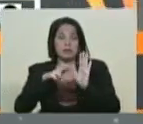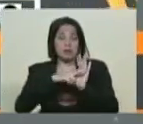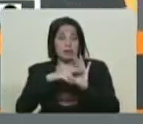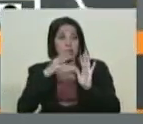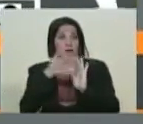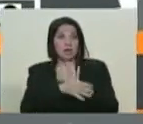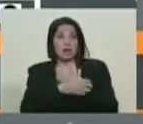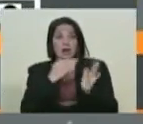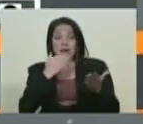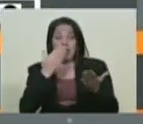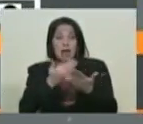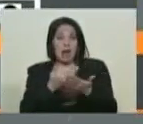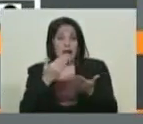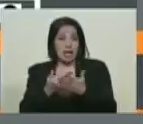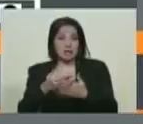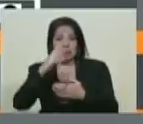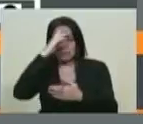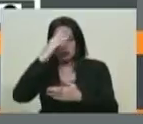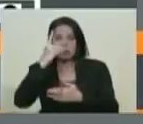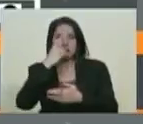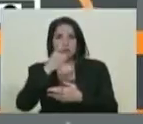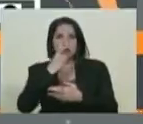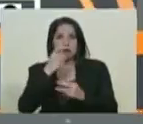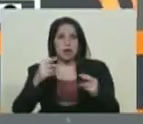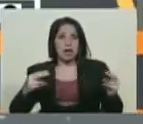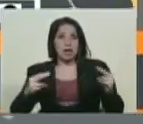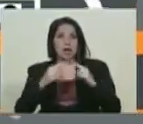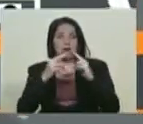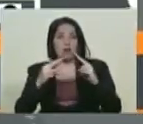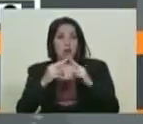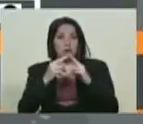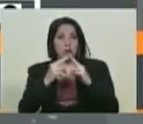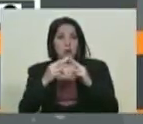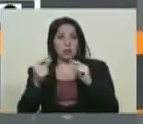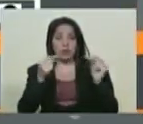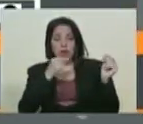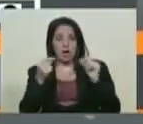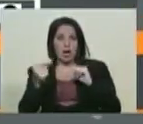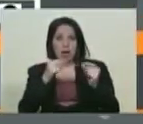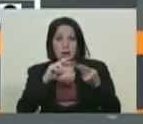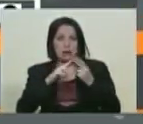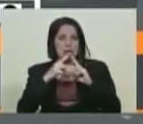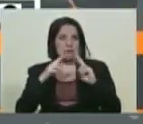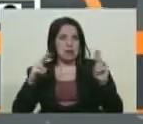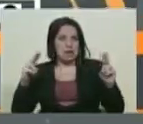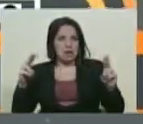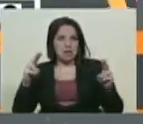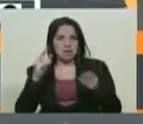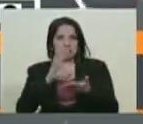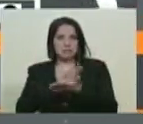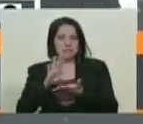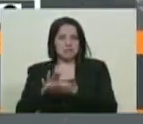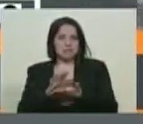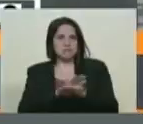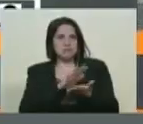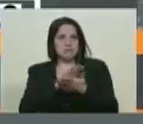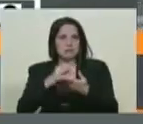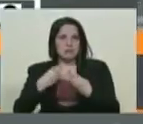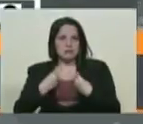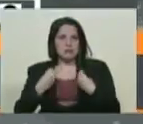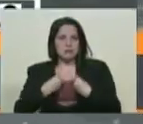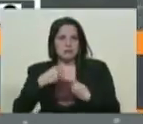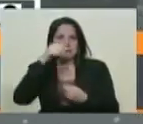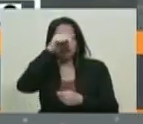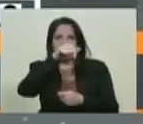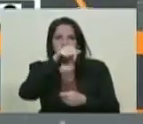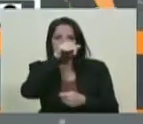agradecimiento a la República Dominicana por este encuentro de diálogo y paz y convivencia que se vivió el día de hoy,